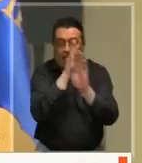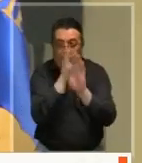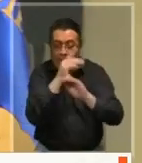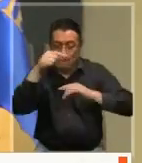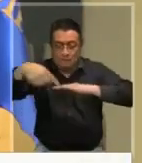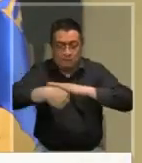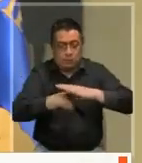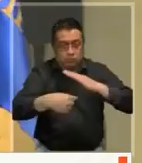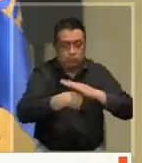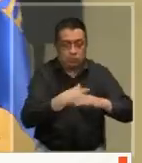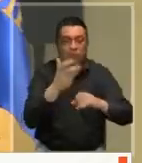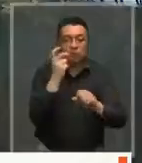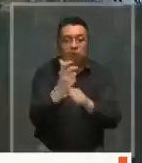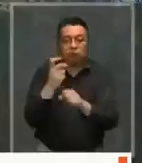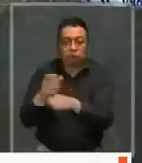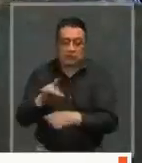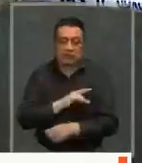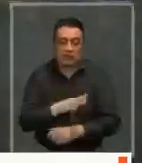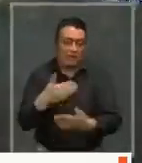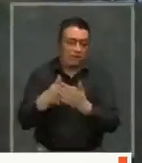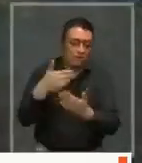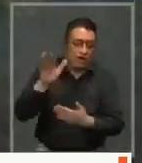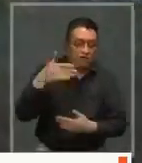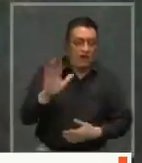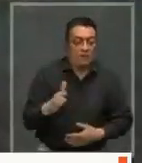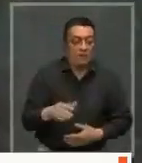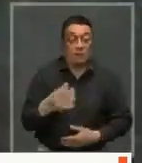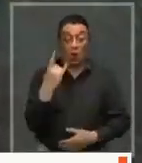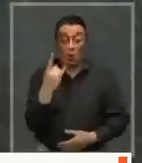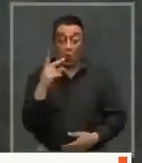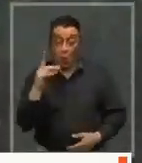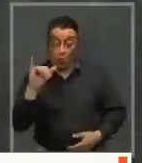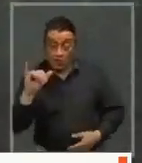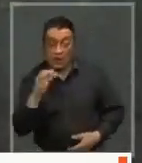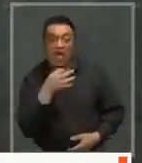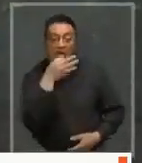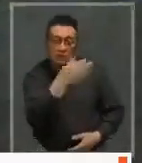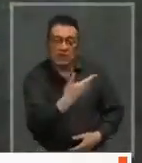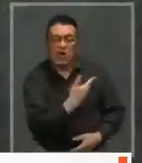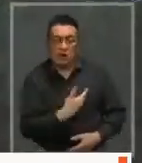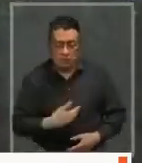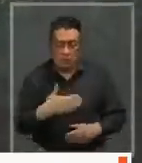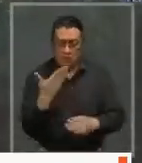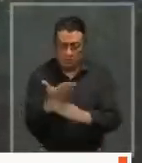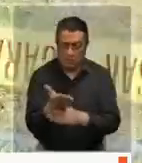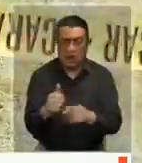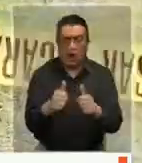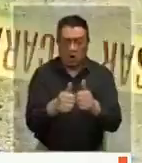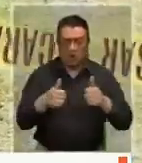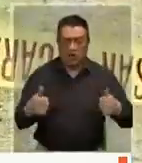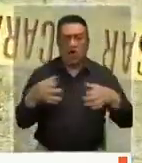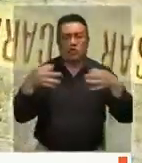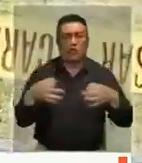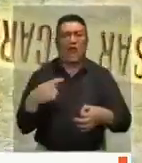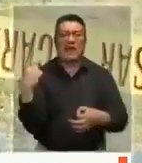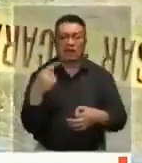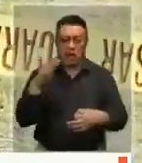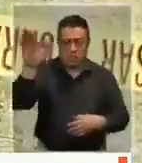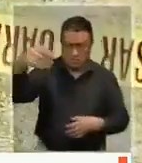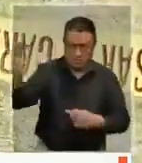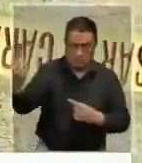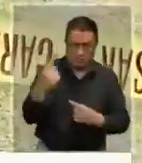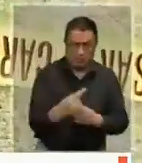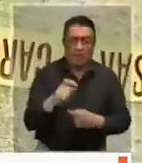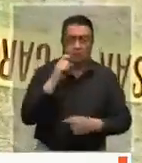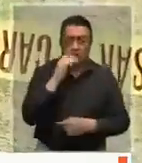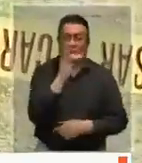cometiendo estos nuevos delitos en nuestro país. No obstante, desde la UDI emplazaron al gobierno a citar al Consejo de Seguridad Nacional, que entre otros integran